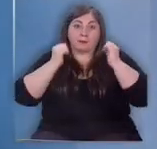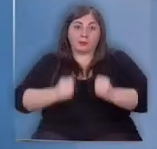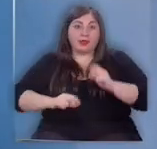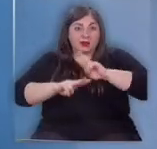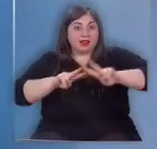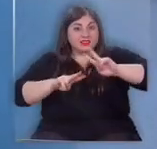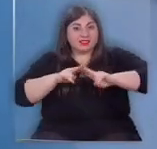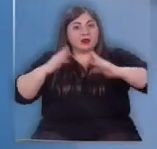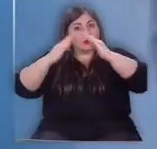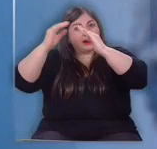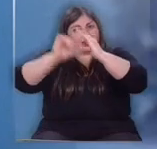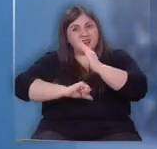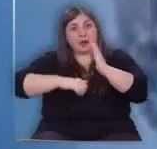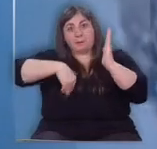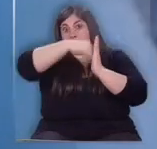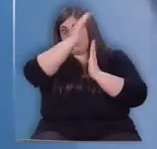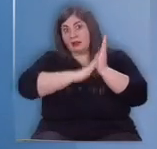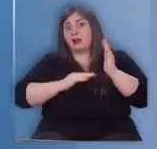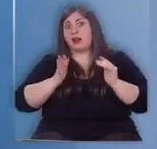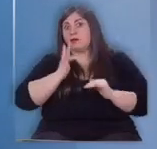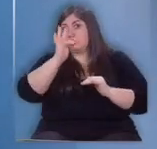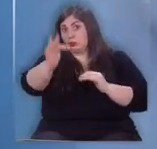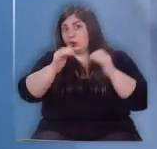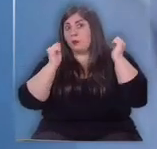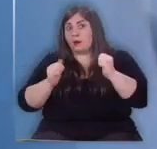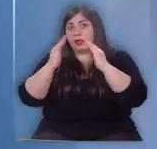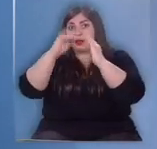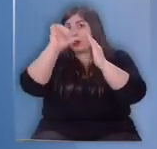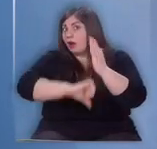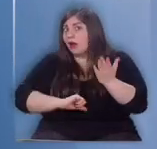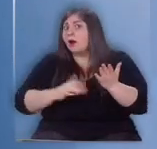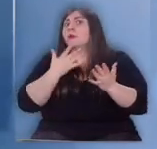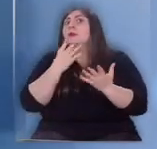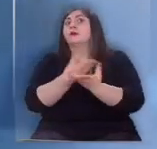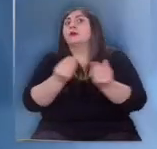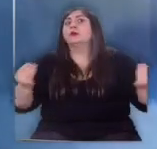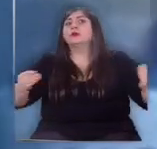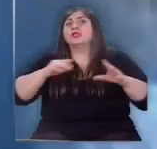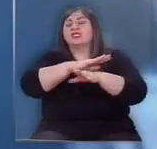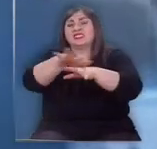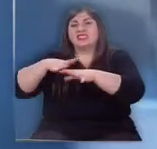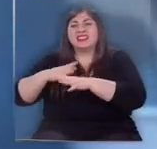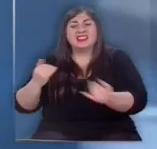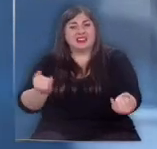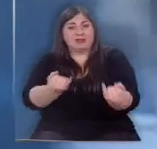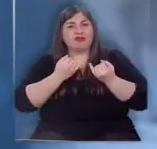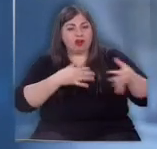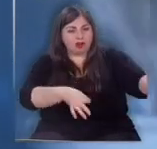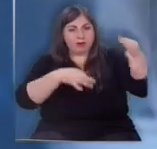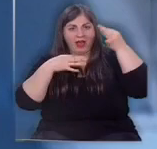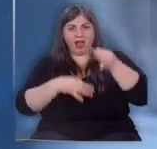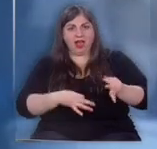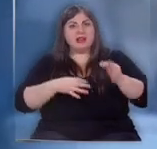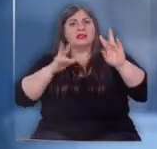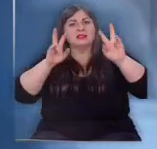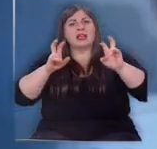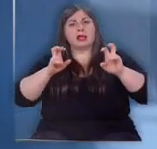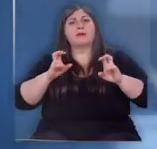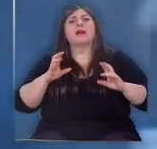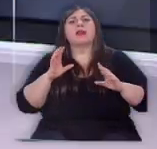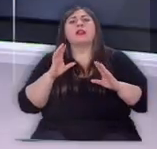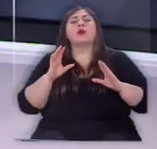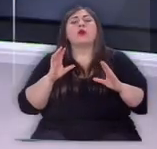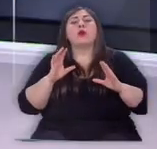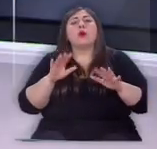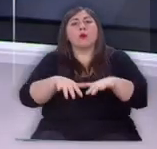también? Insisto, La Pintana podría eventualmente caer en esa situación, dado la cantidad de casos. Y veíamos en el informe que antecedía el tema de los cultos